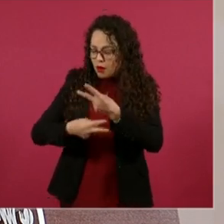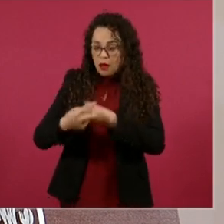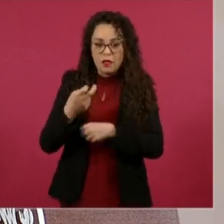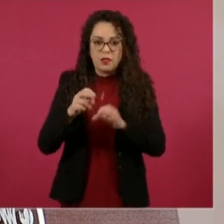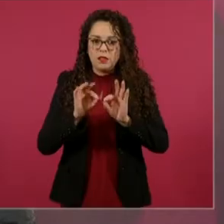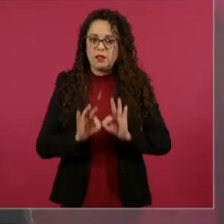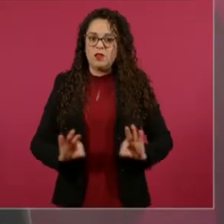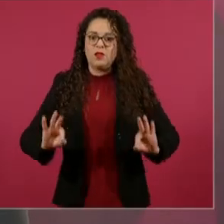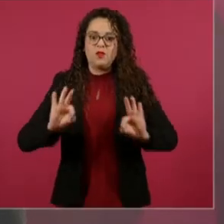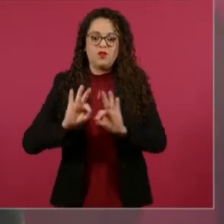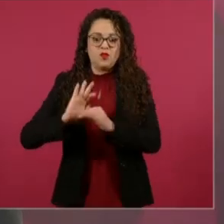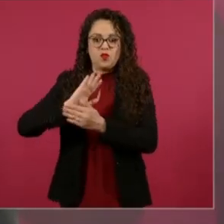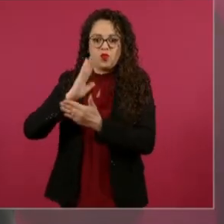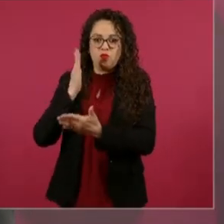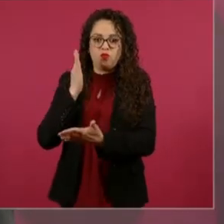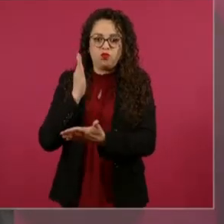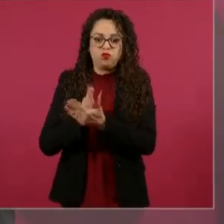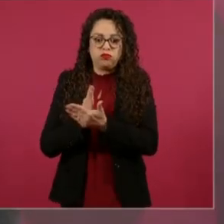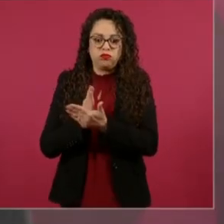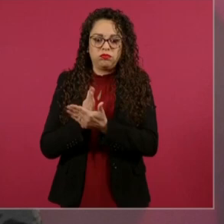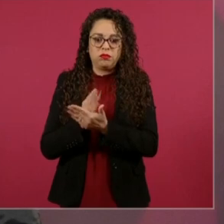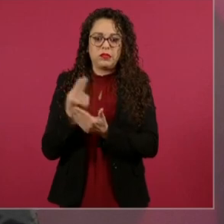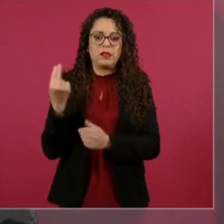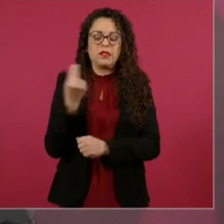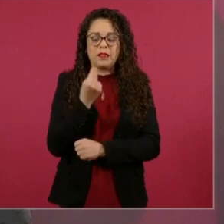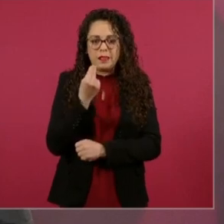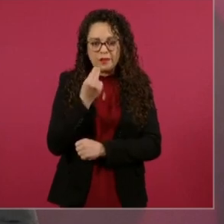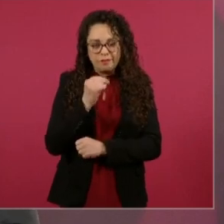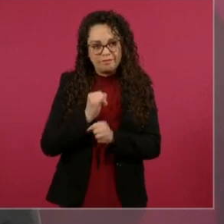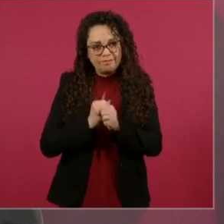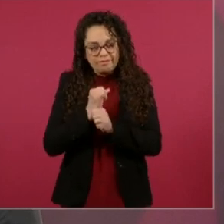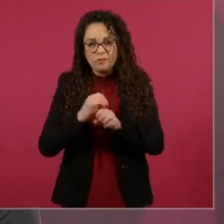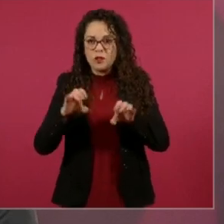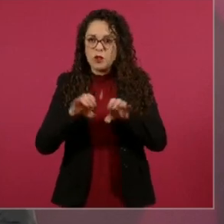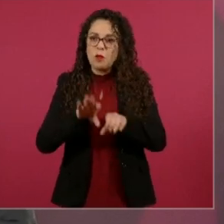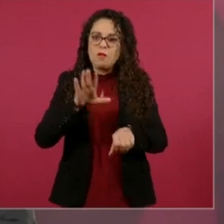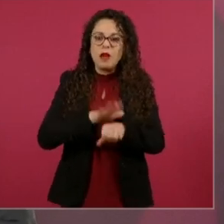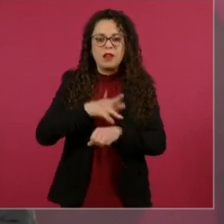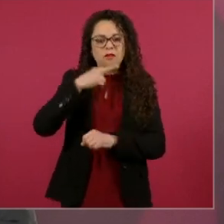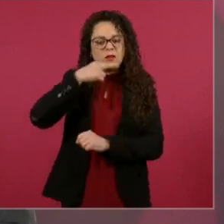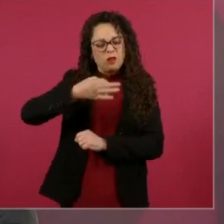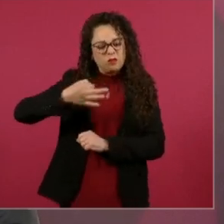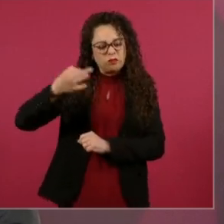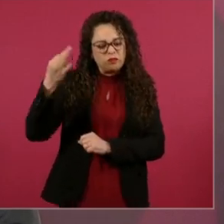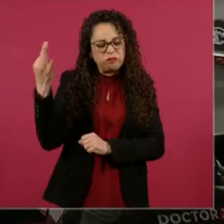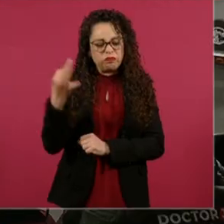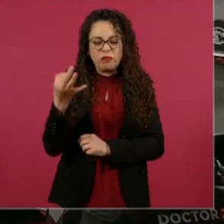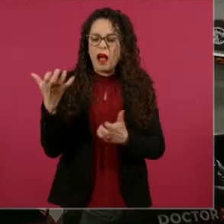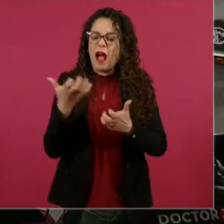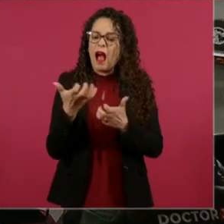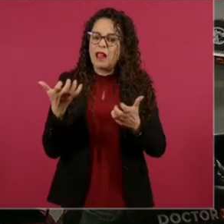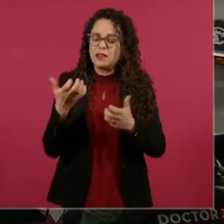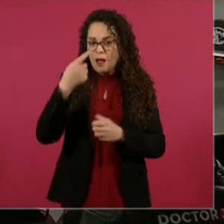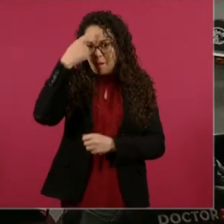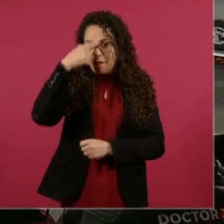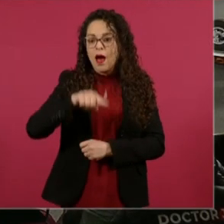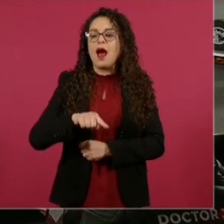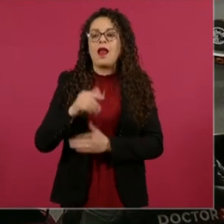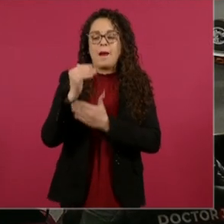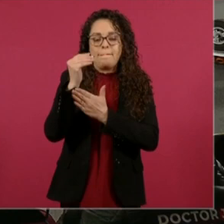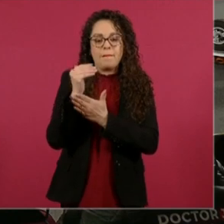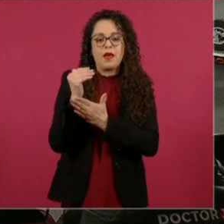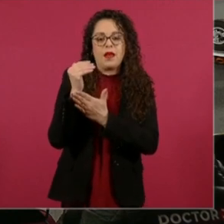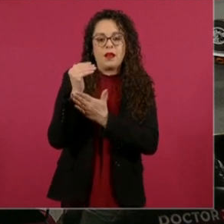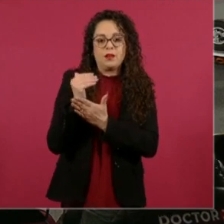podamos tener herramientas eficaces para poder lograr su disminución y evitar